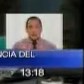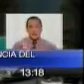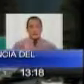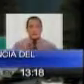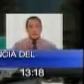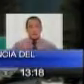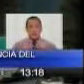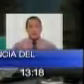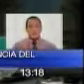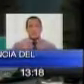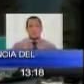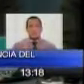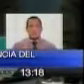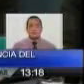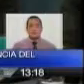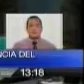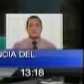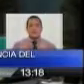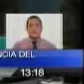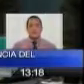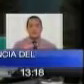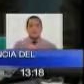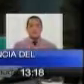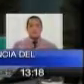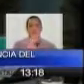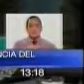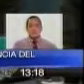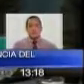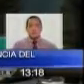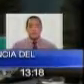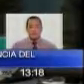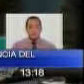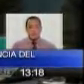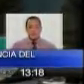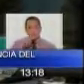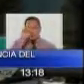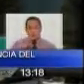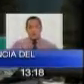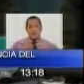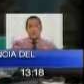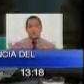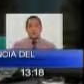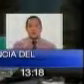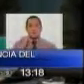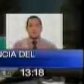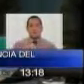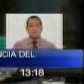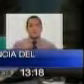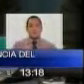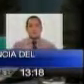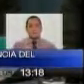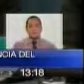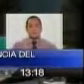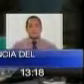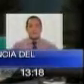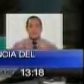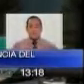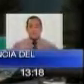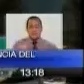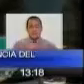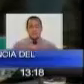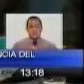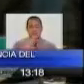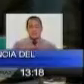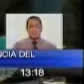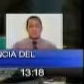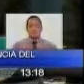legales, jurídicas, para la defensa del Estado peruano ante la Corte Interamericana. Esta defensa y